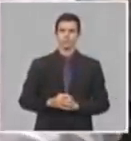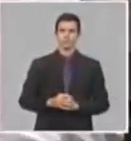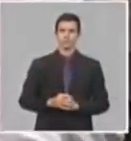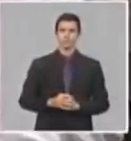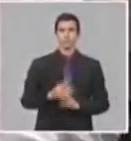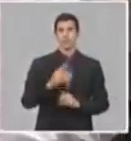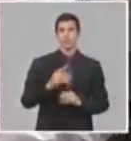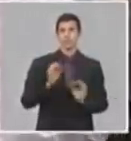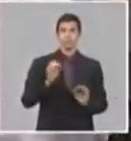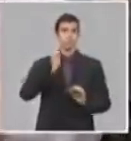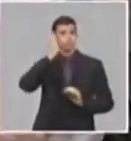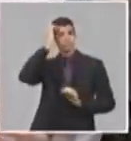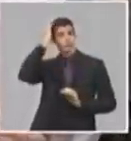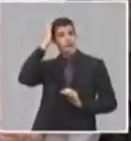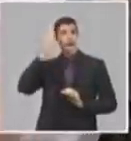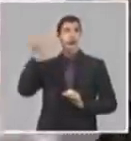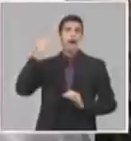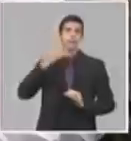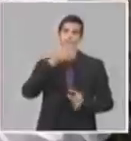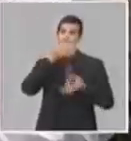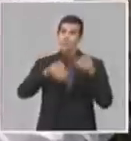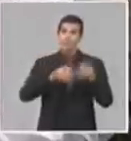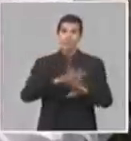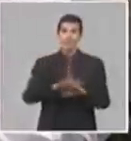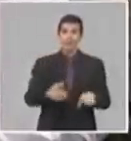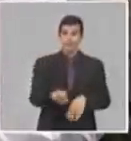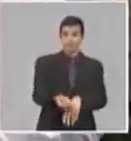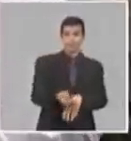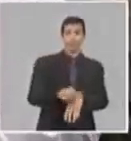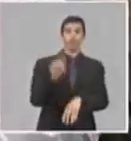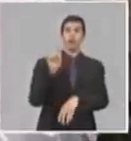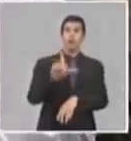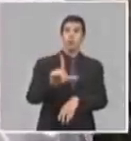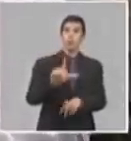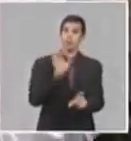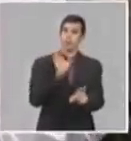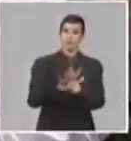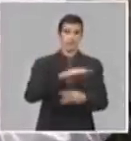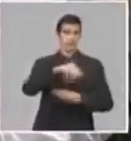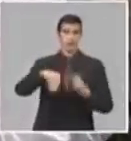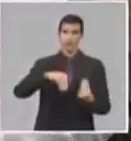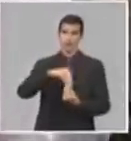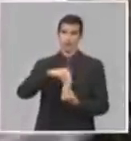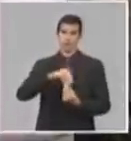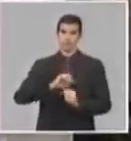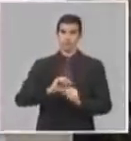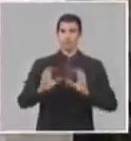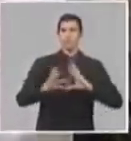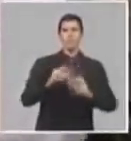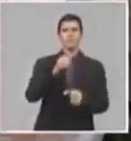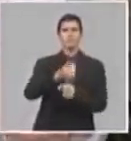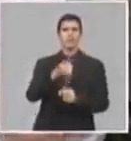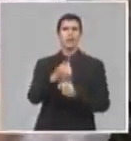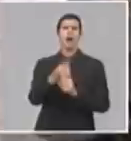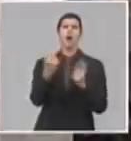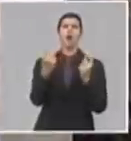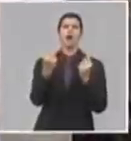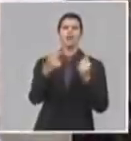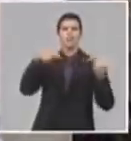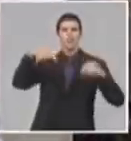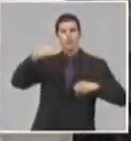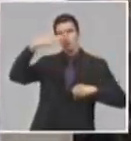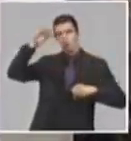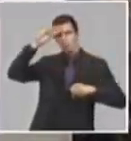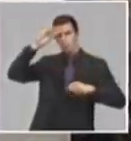ya, algunas que ya se implementan el lunes, pero estamos trabajando en medidas que, bueno, más adelante daremos también la información